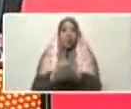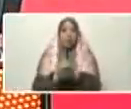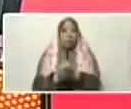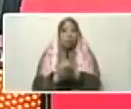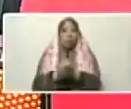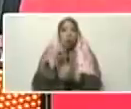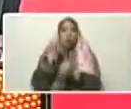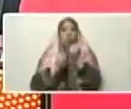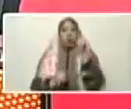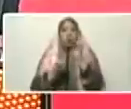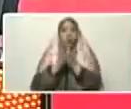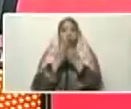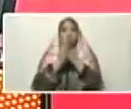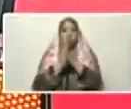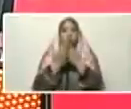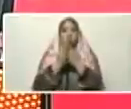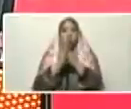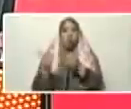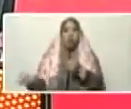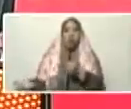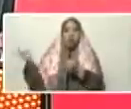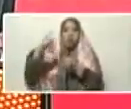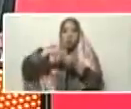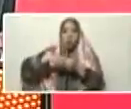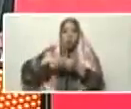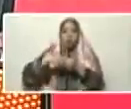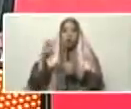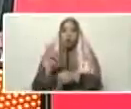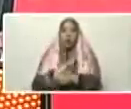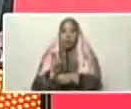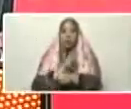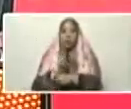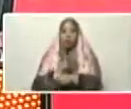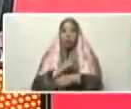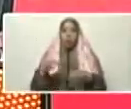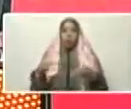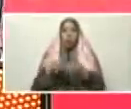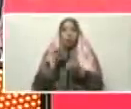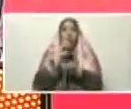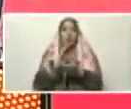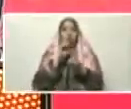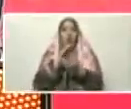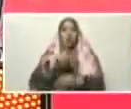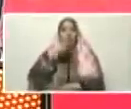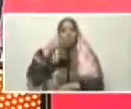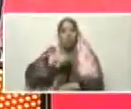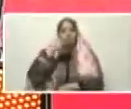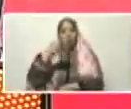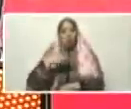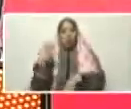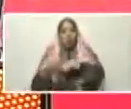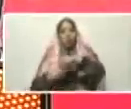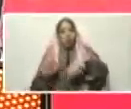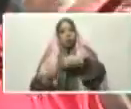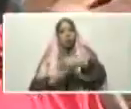libro incorporándose calientico al consejo político de la revolución